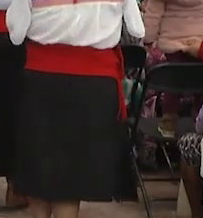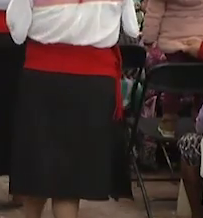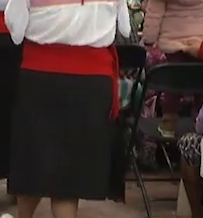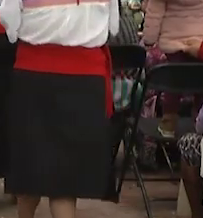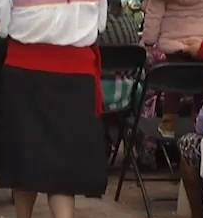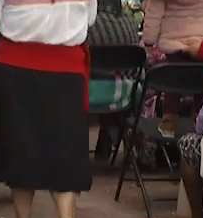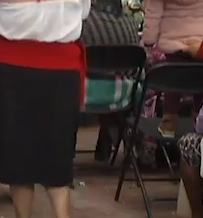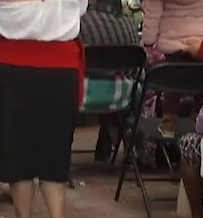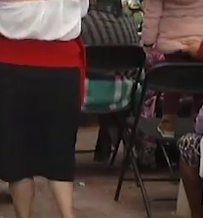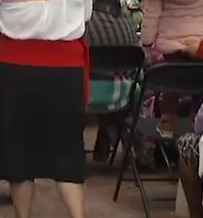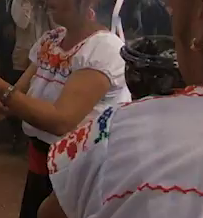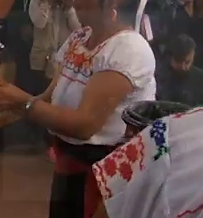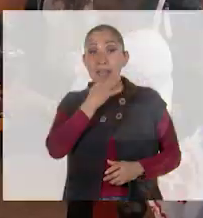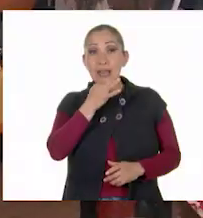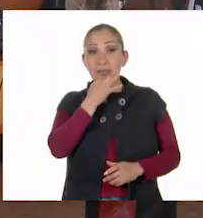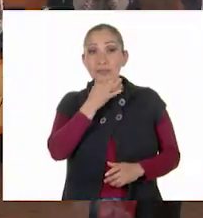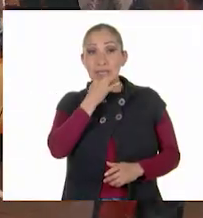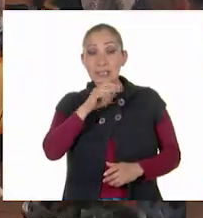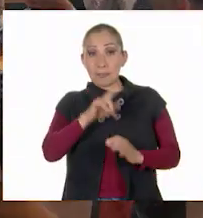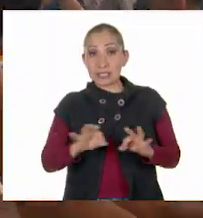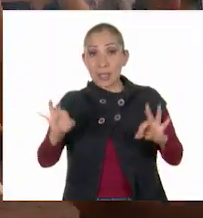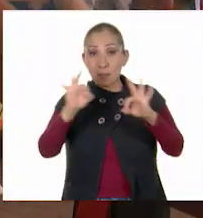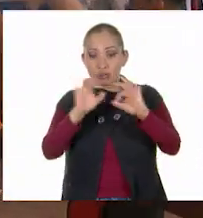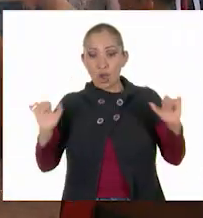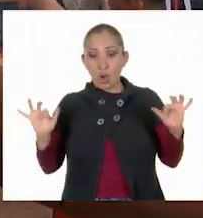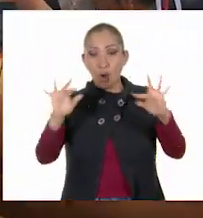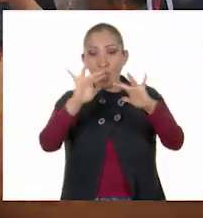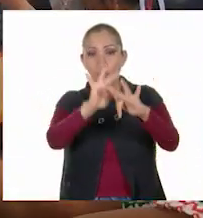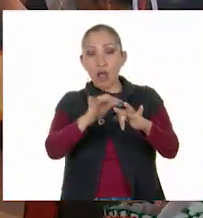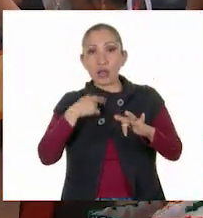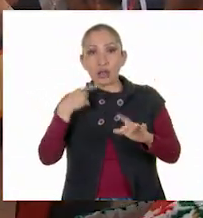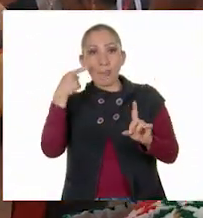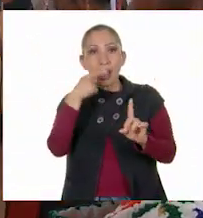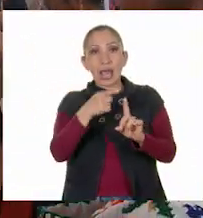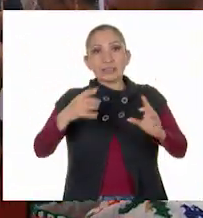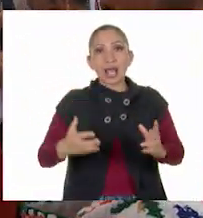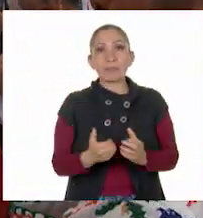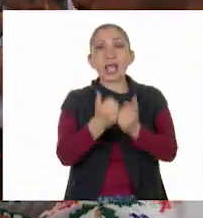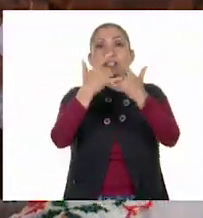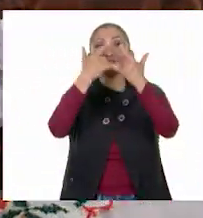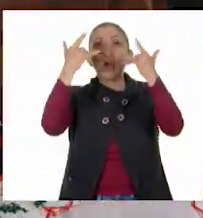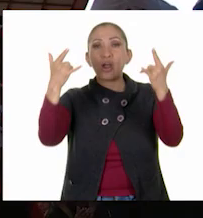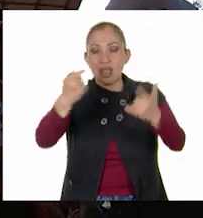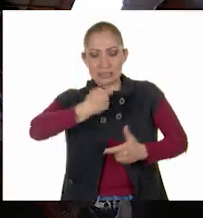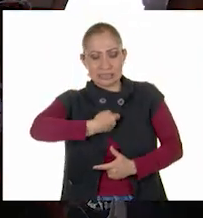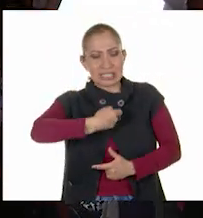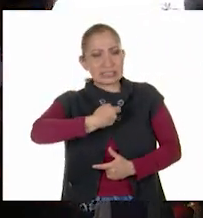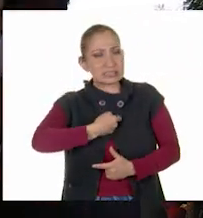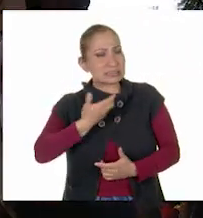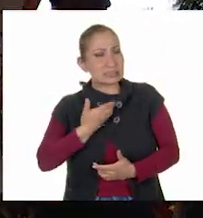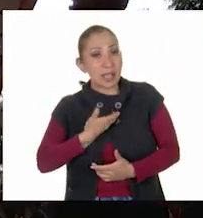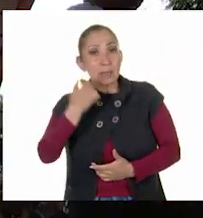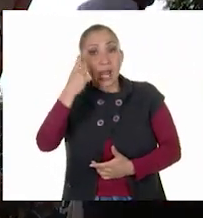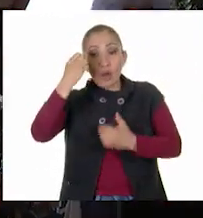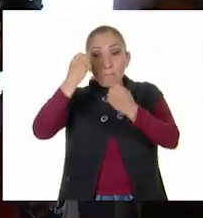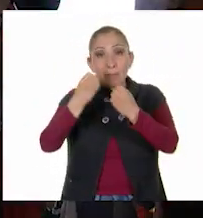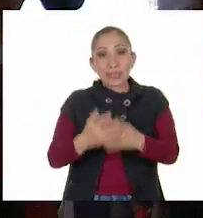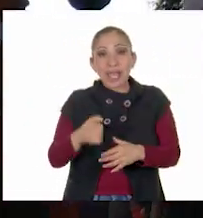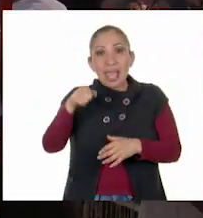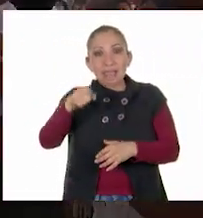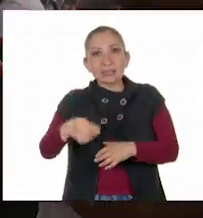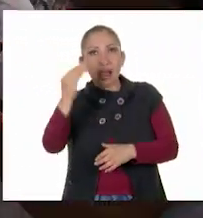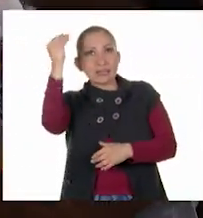En la ceremonia principal de este reencuentro se hace un pronunciamiento firme al rescate histórico de la identidad, para que no se pierda